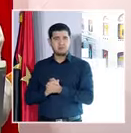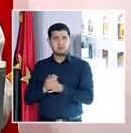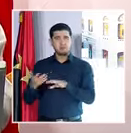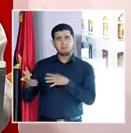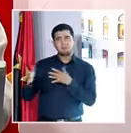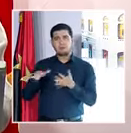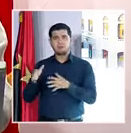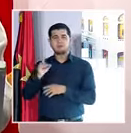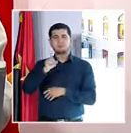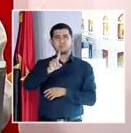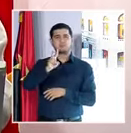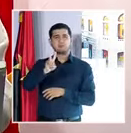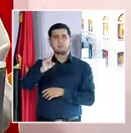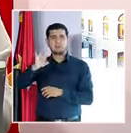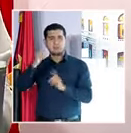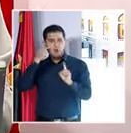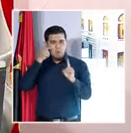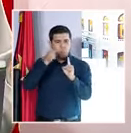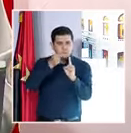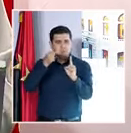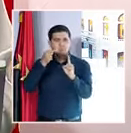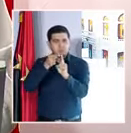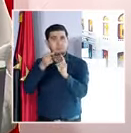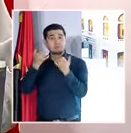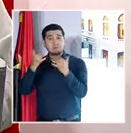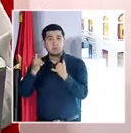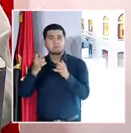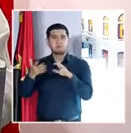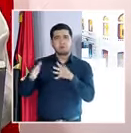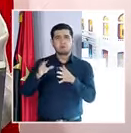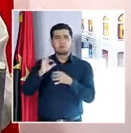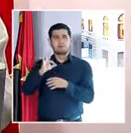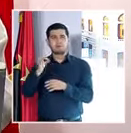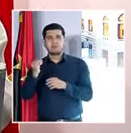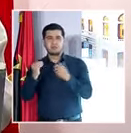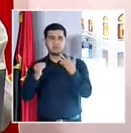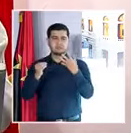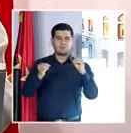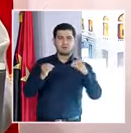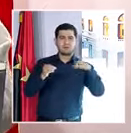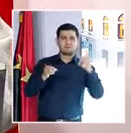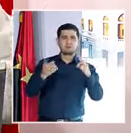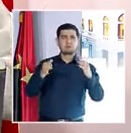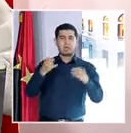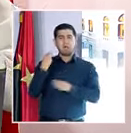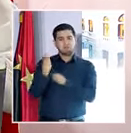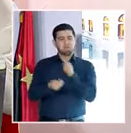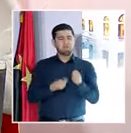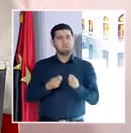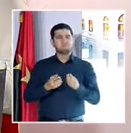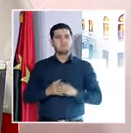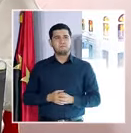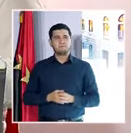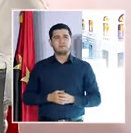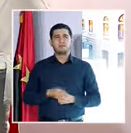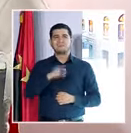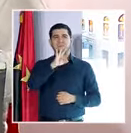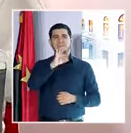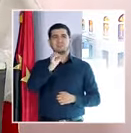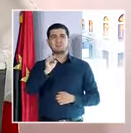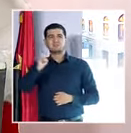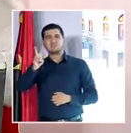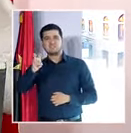un 12.5% entre el 30% y el 50% de ejecutadas, y